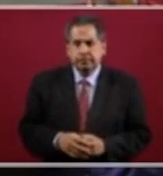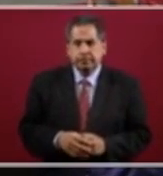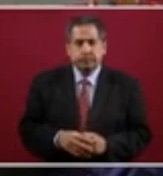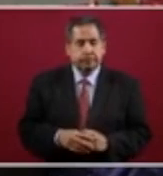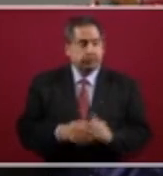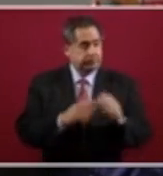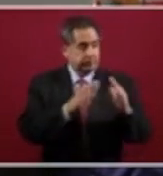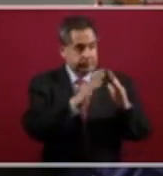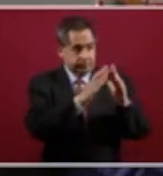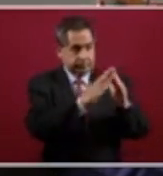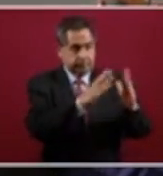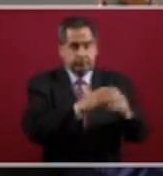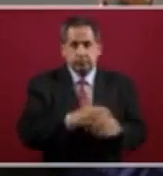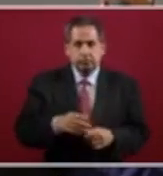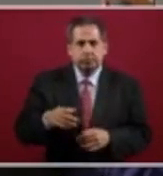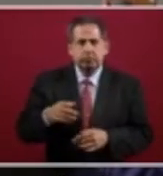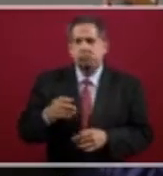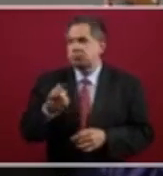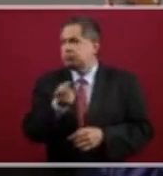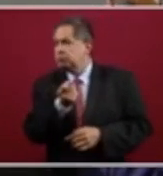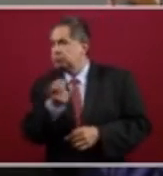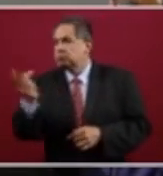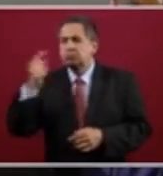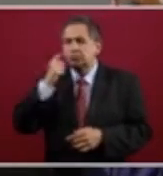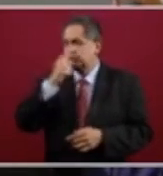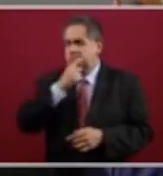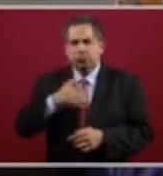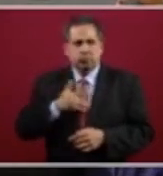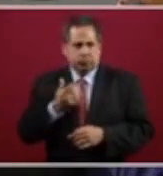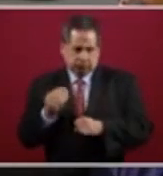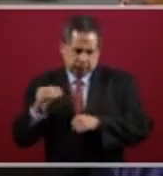proponga una cantidad mayor.